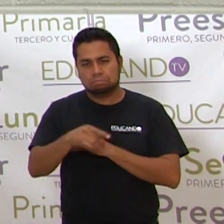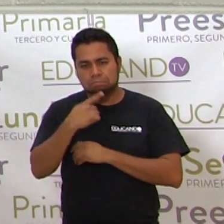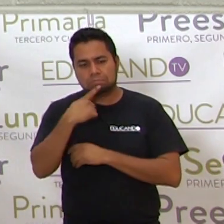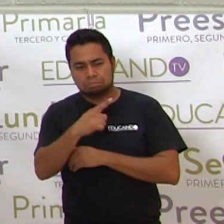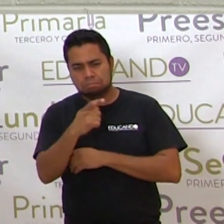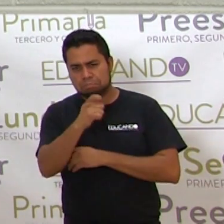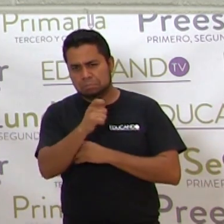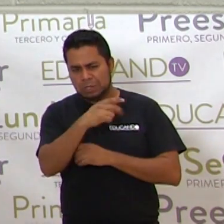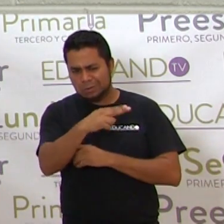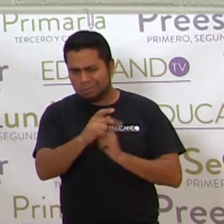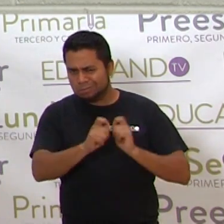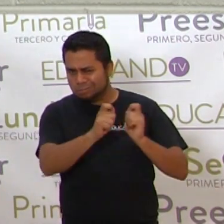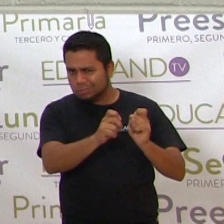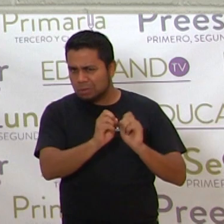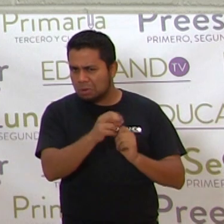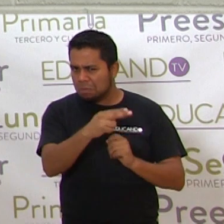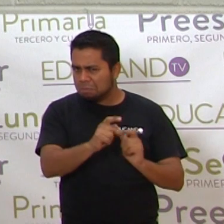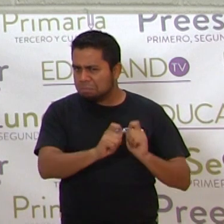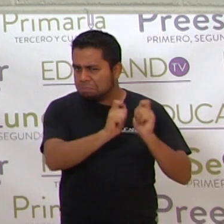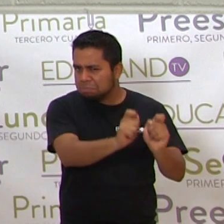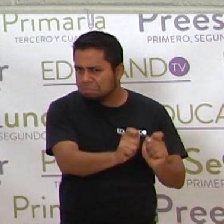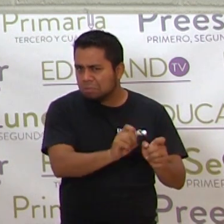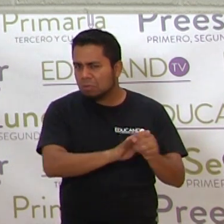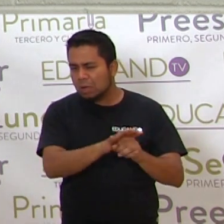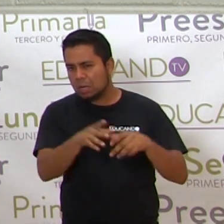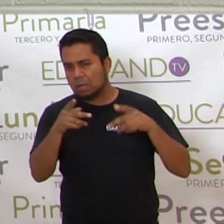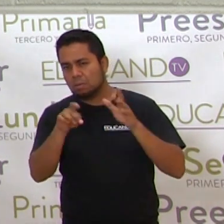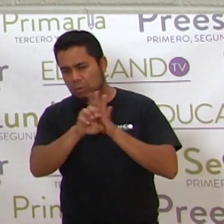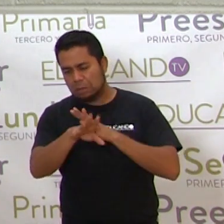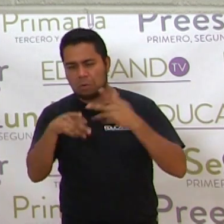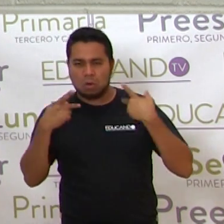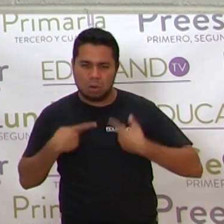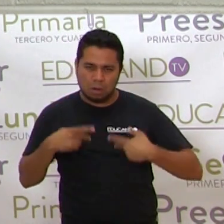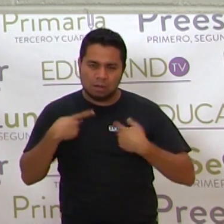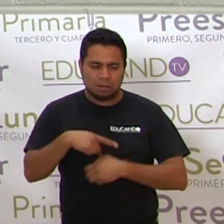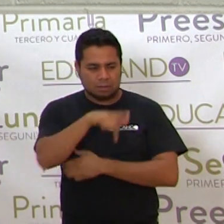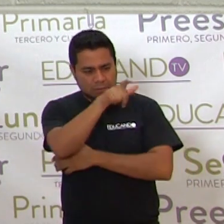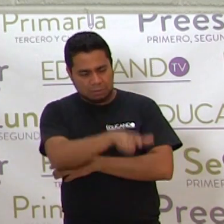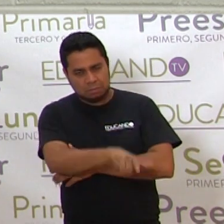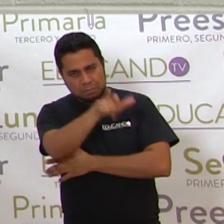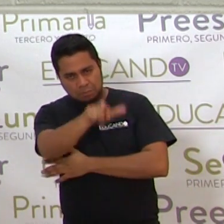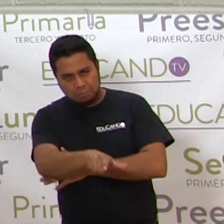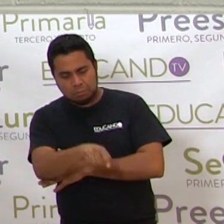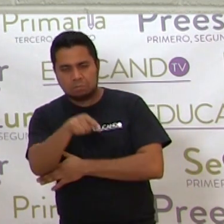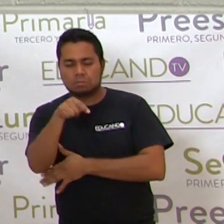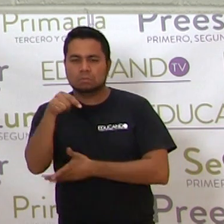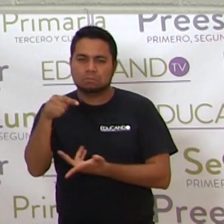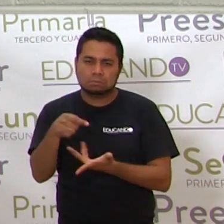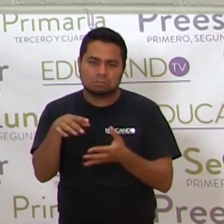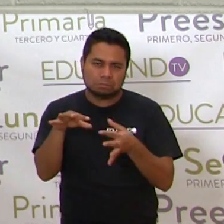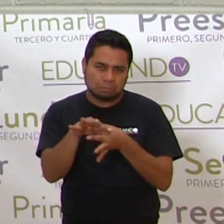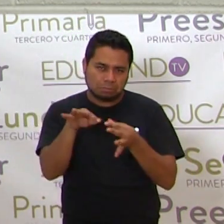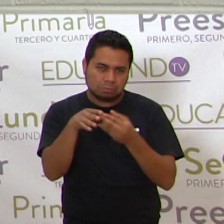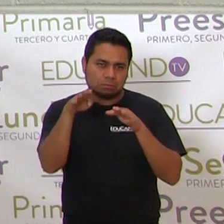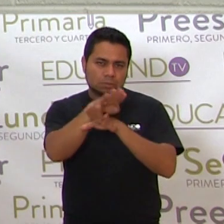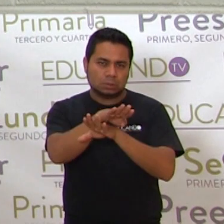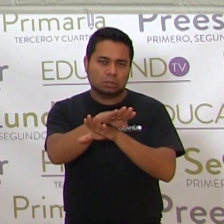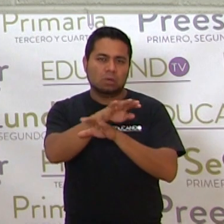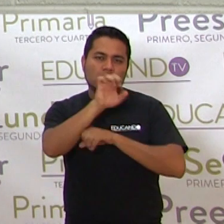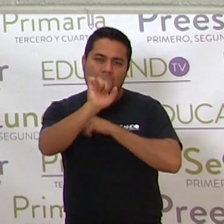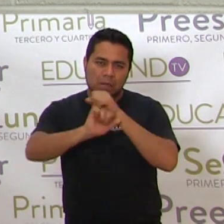o designar, estamos hablando de personas, ¿bien? Estamos hablando de